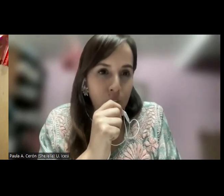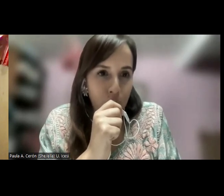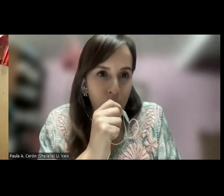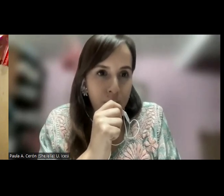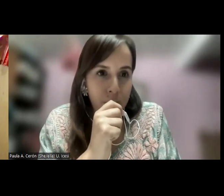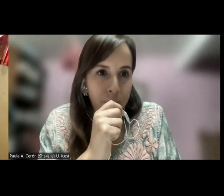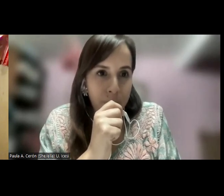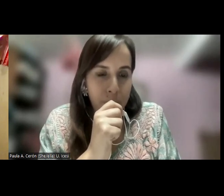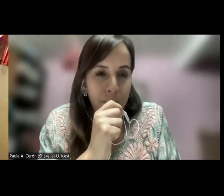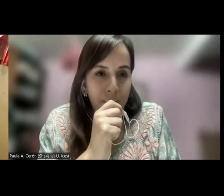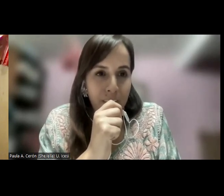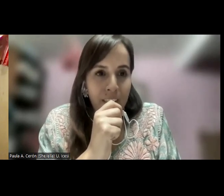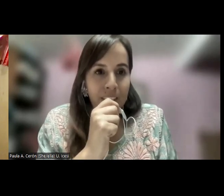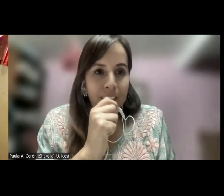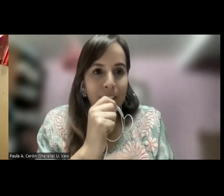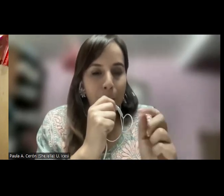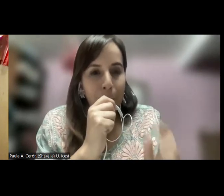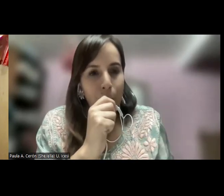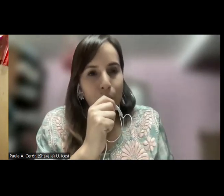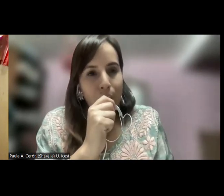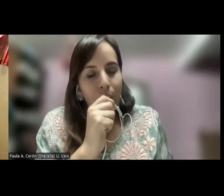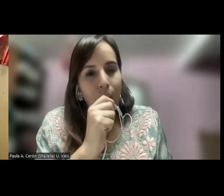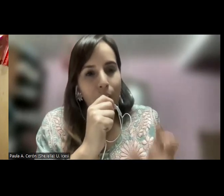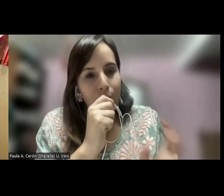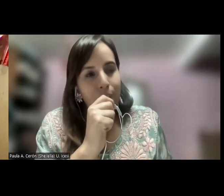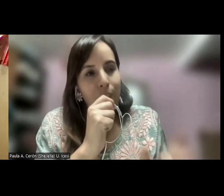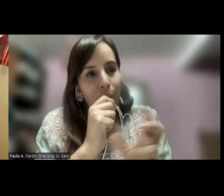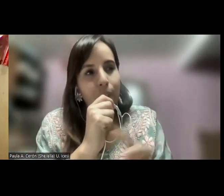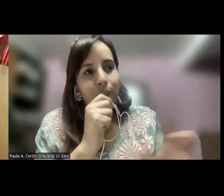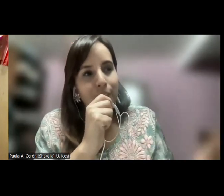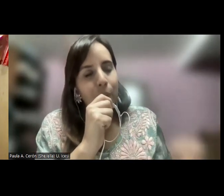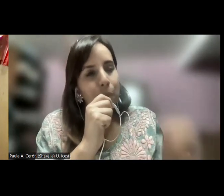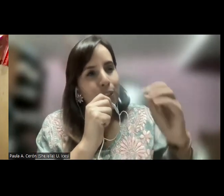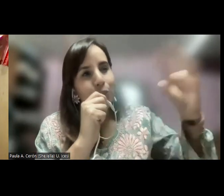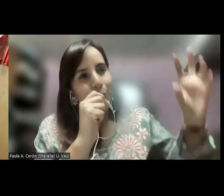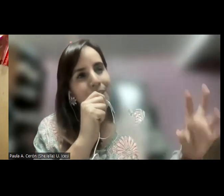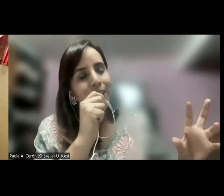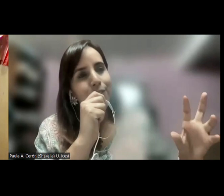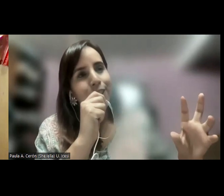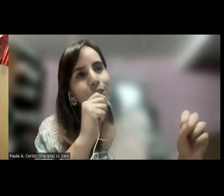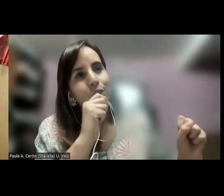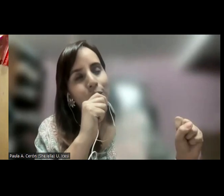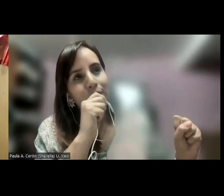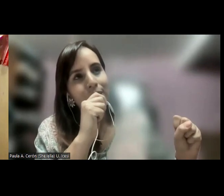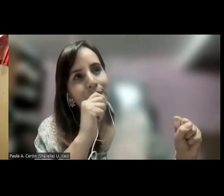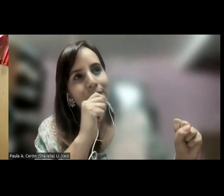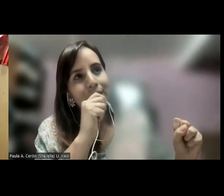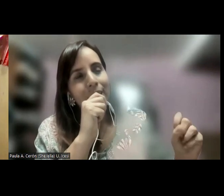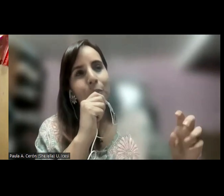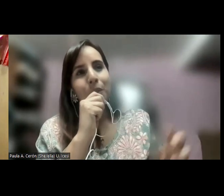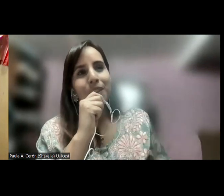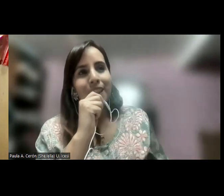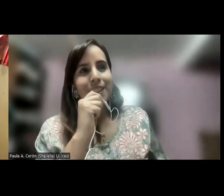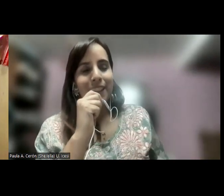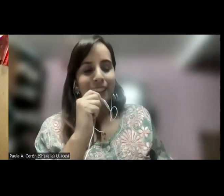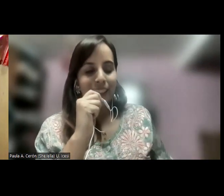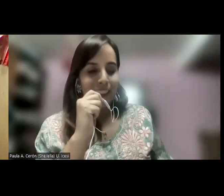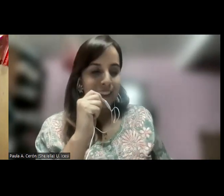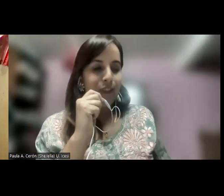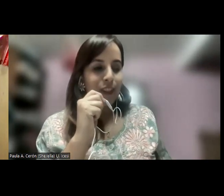de decisiones también nos deja digamos dentro de esas reflexiones algo muy